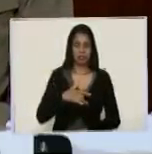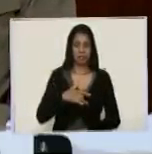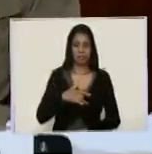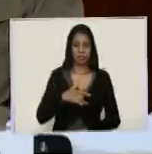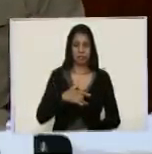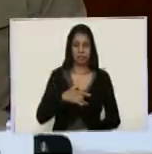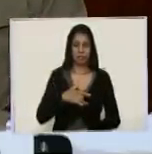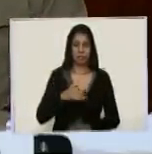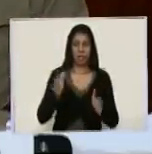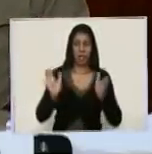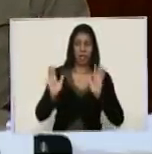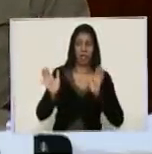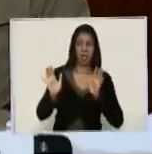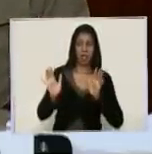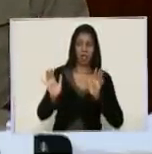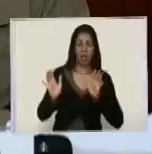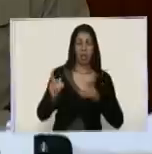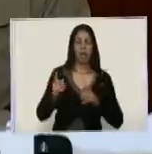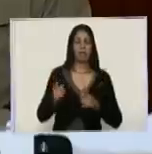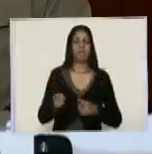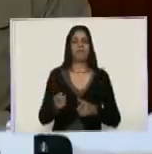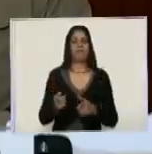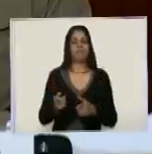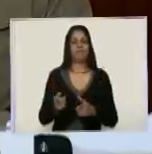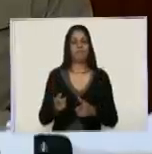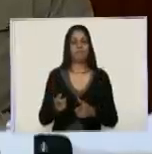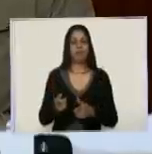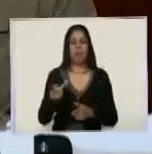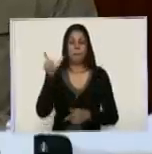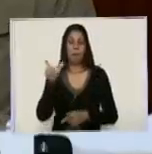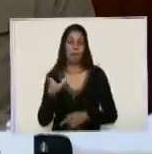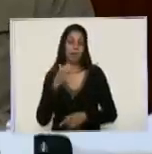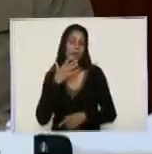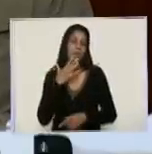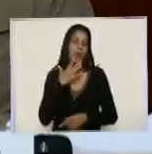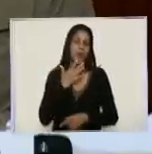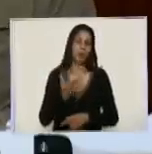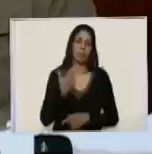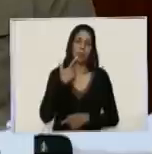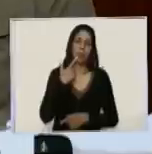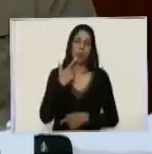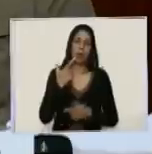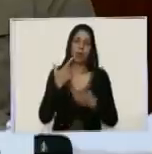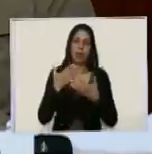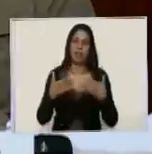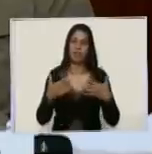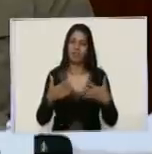Juan Domingo Perón decía que la gente puede regresar en muchas partes, pero el ridículo no.